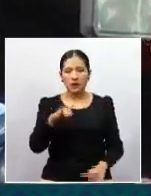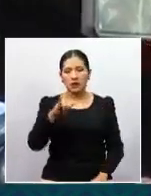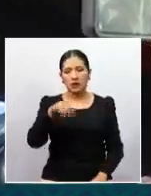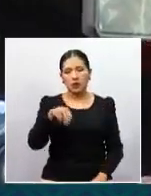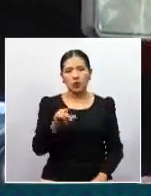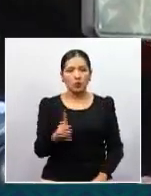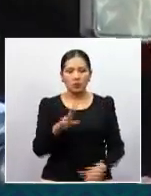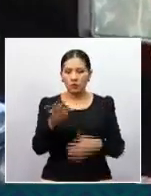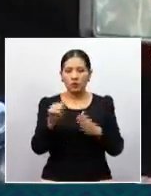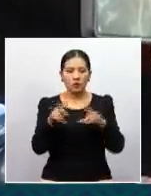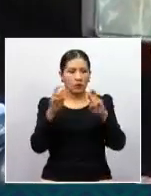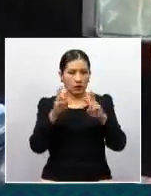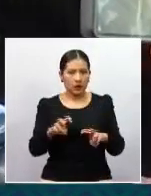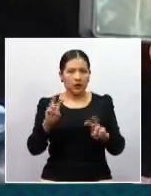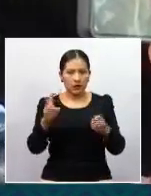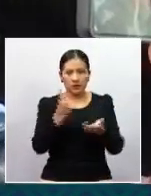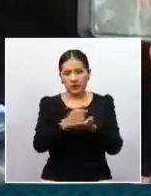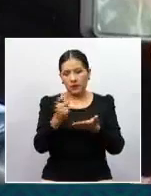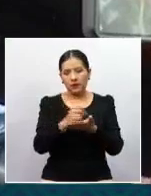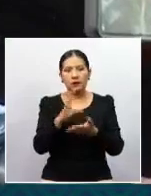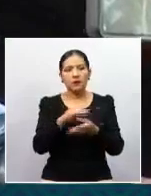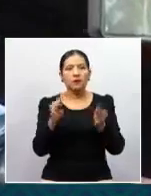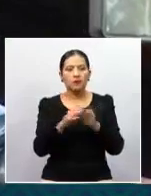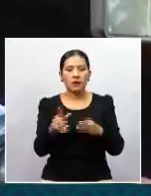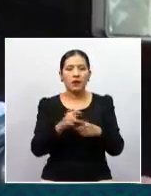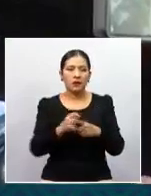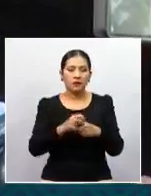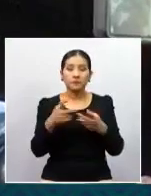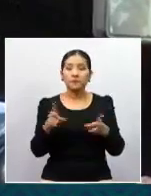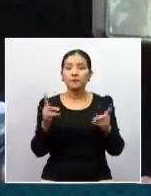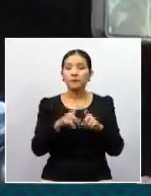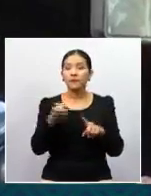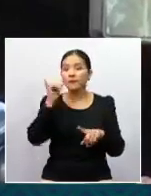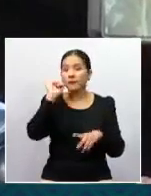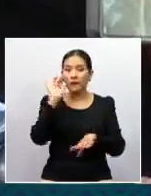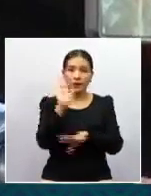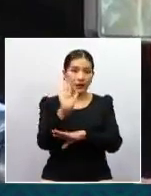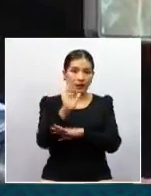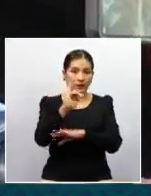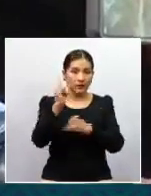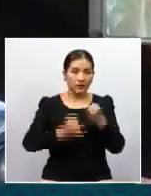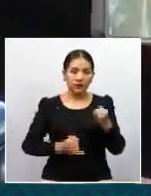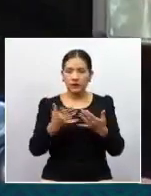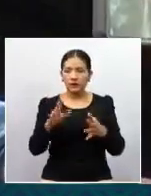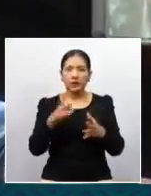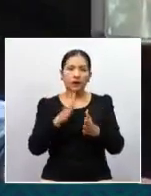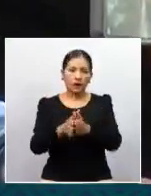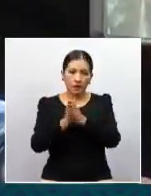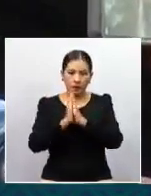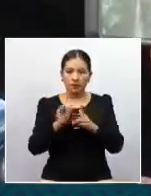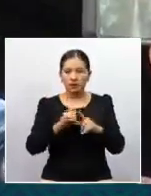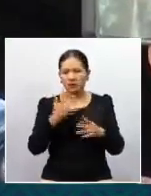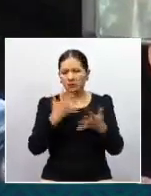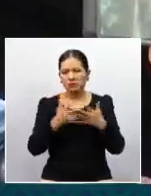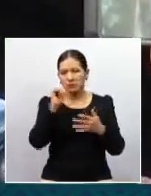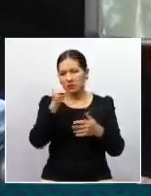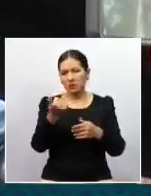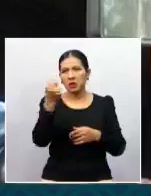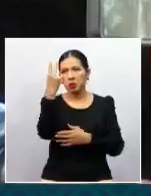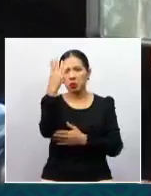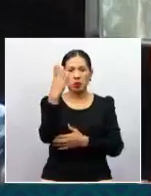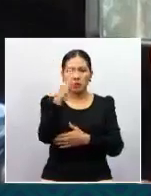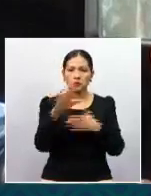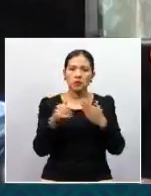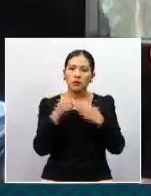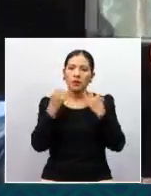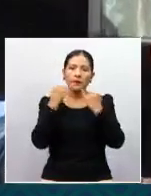estudio grafológico como en el estudio grafotécnico. Ellos nos han pedido hasta el final de la tarde, pero consideramos que no debe pasar hasta mañana el mediodía, que tengamos